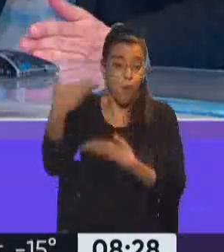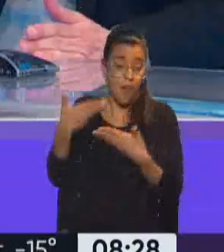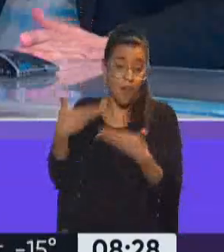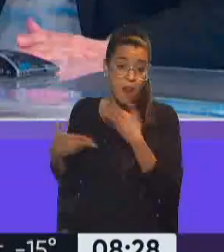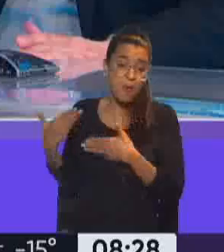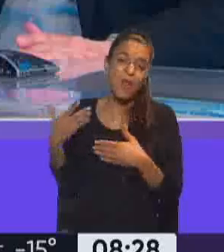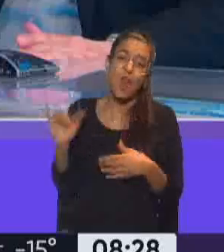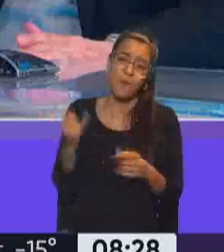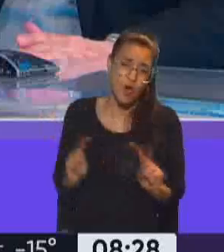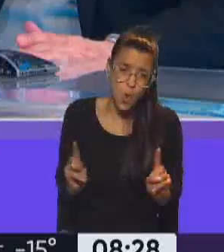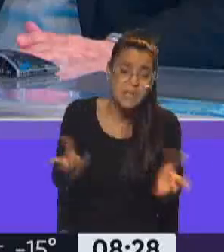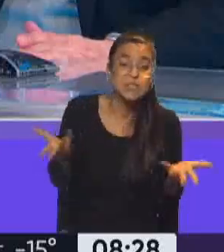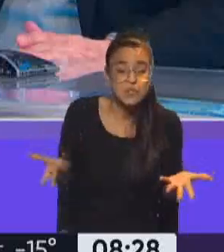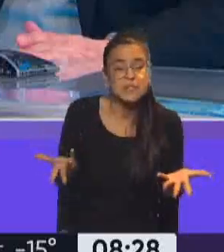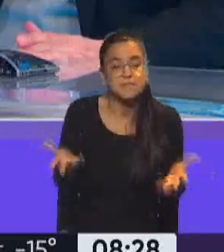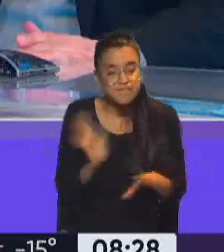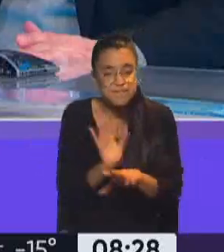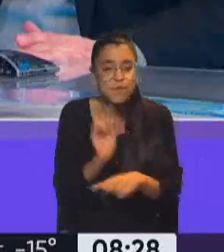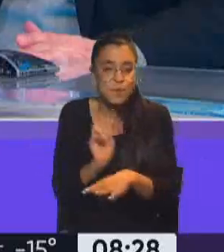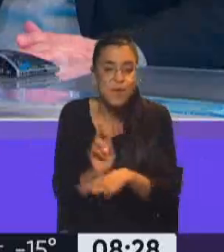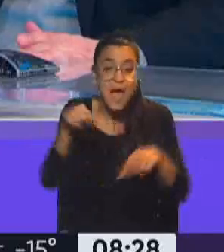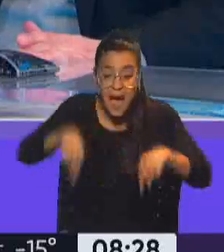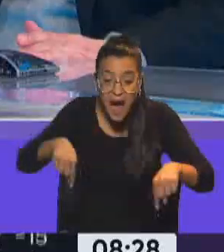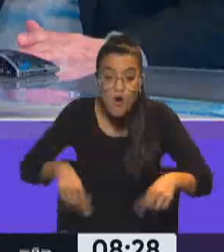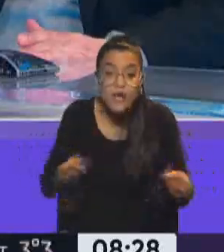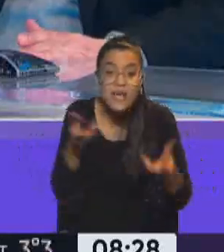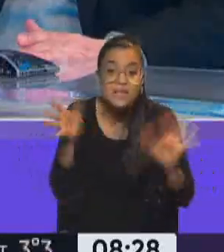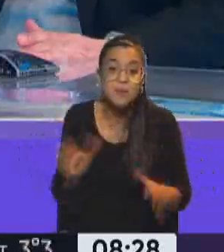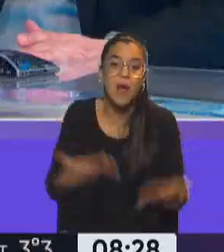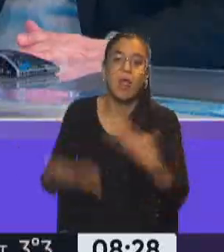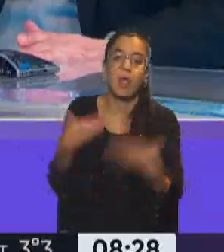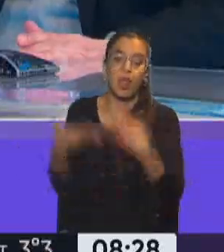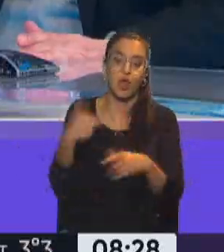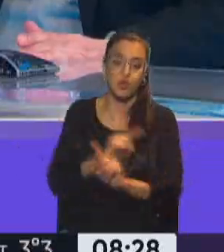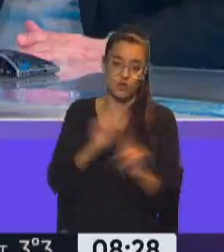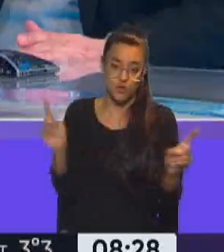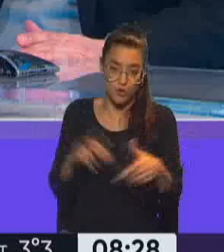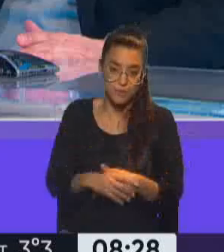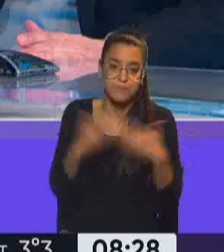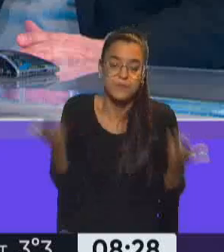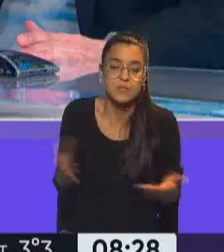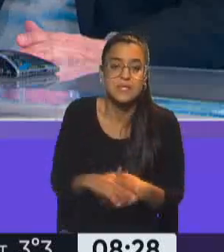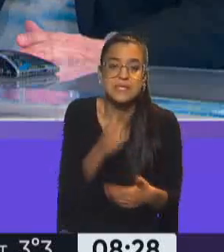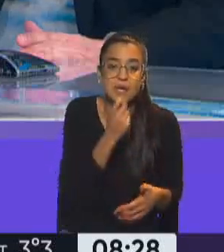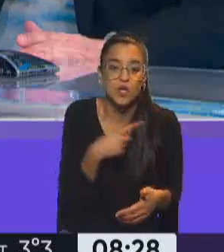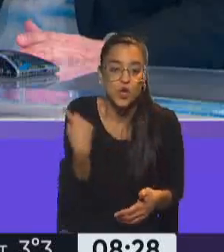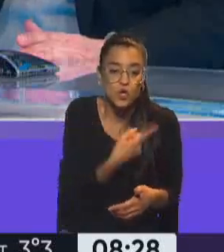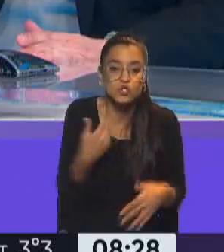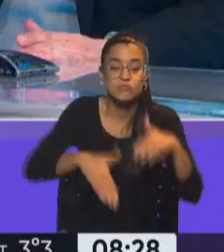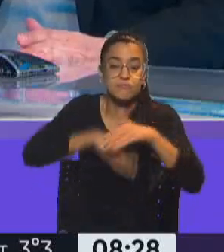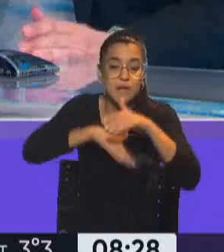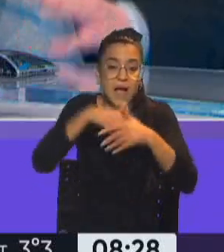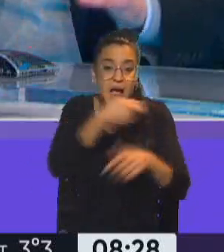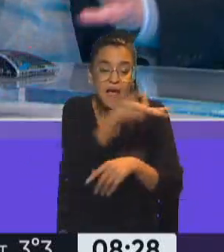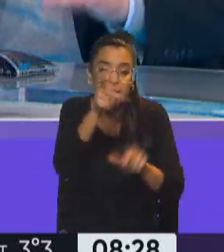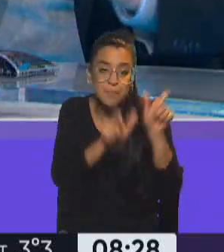sería lo mejor. Entonces, tratemos de cuidar lo que hacemos ahora para no tener que volver hacia atrás. Entonces, si nosotros tenemos un aforo